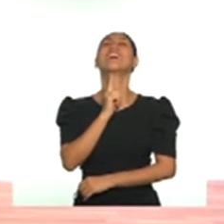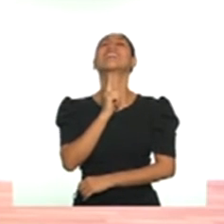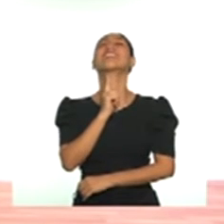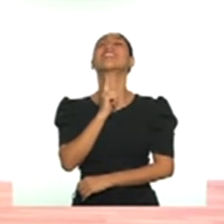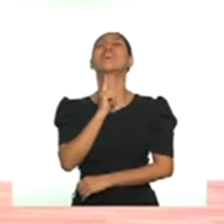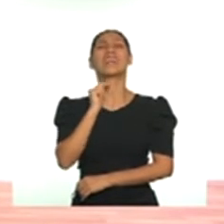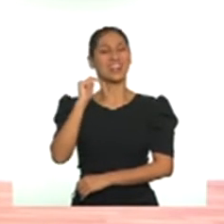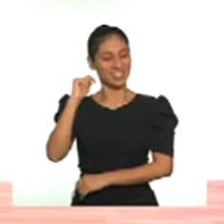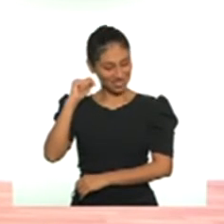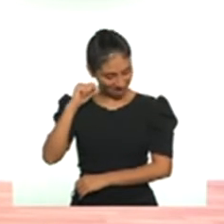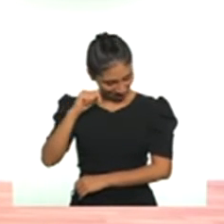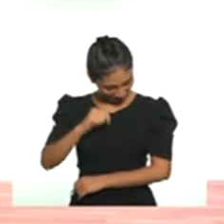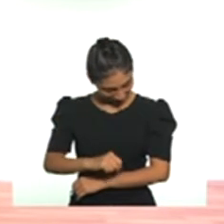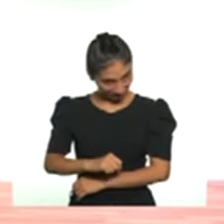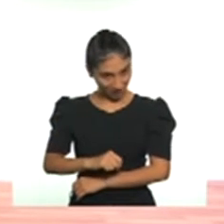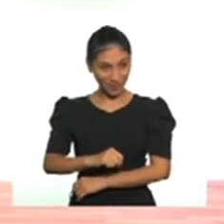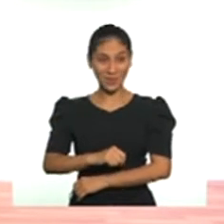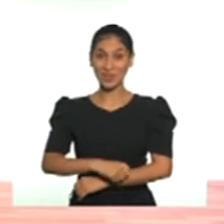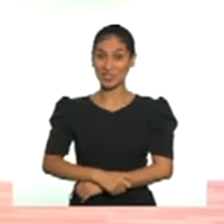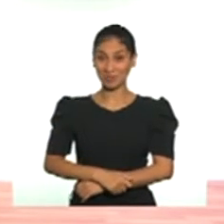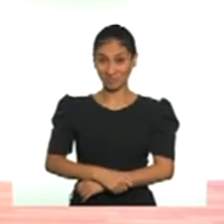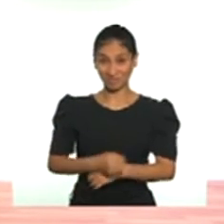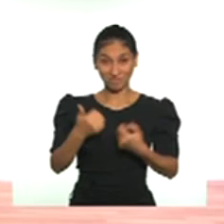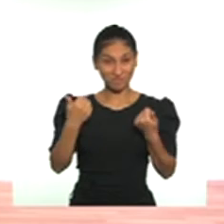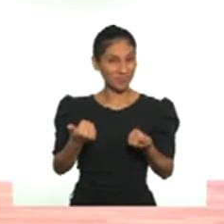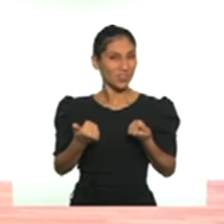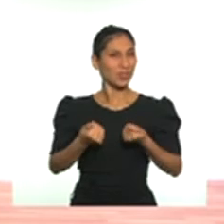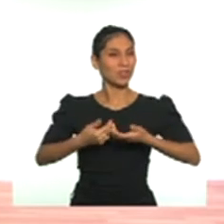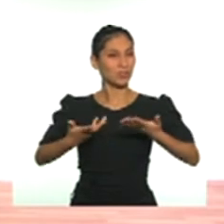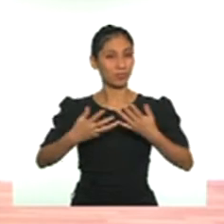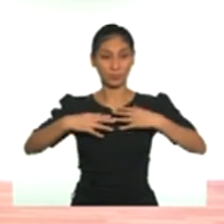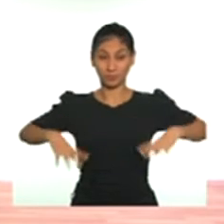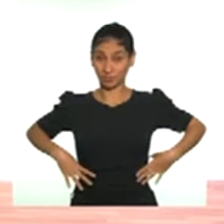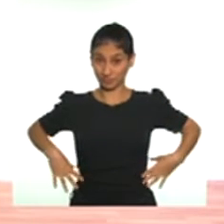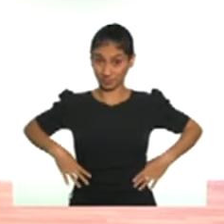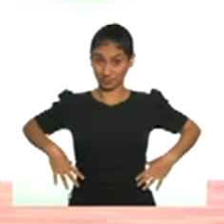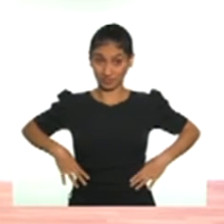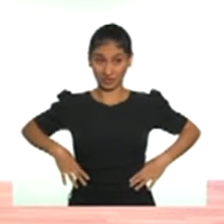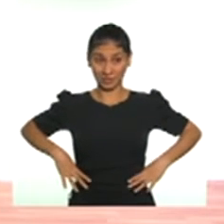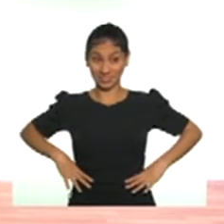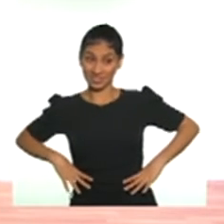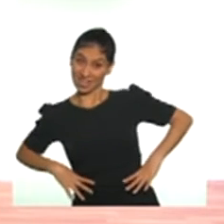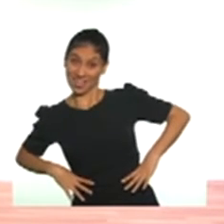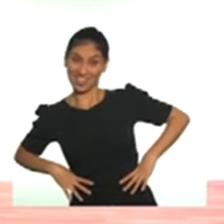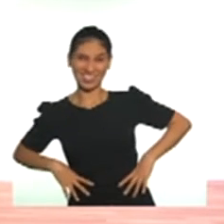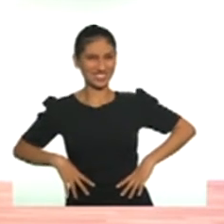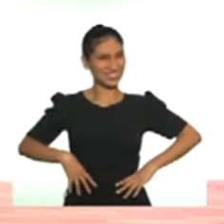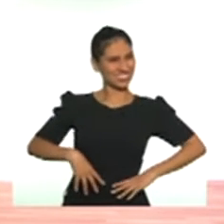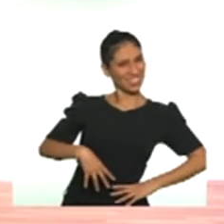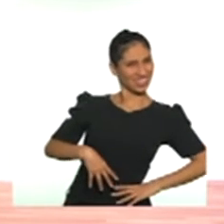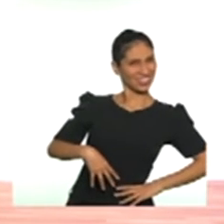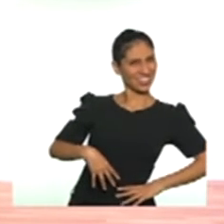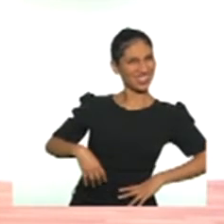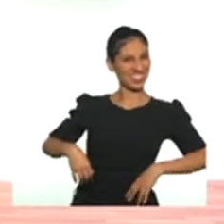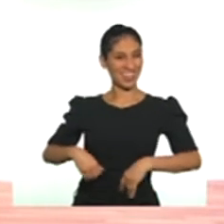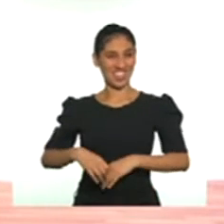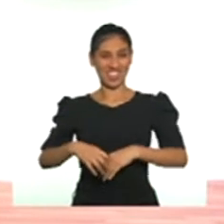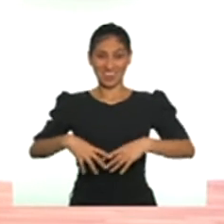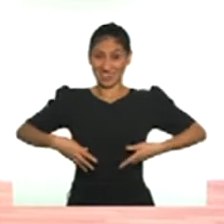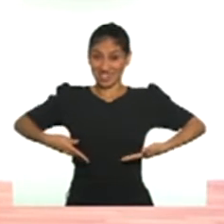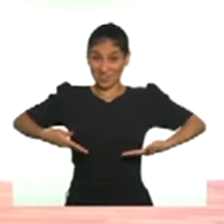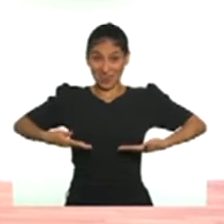izquierda, arriba y abajo. Ahora lo vamos a hacer con el torso. Derecha,